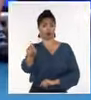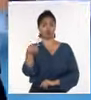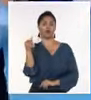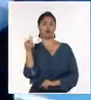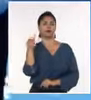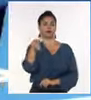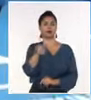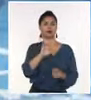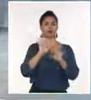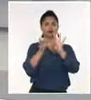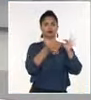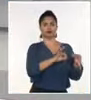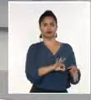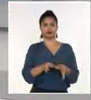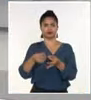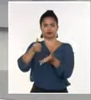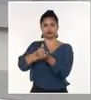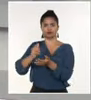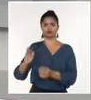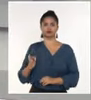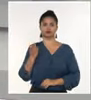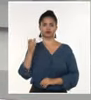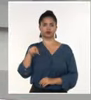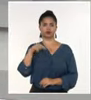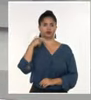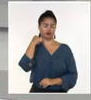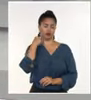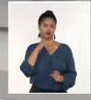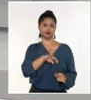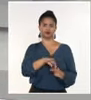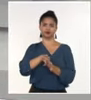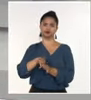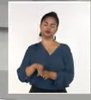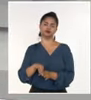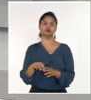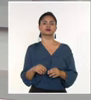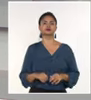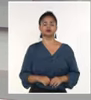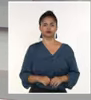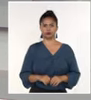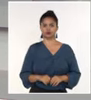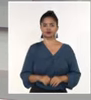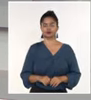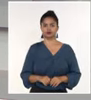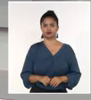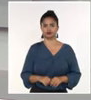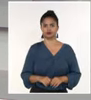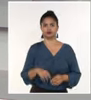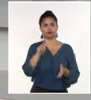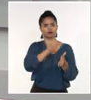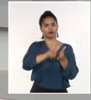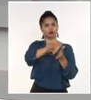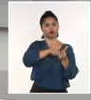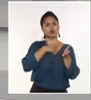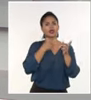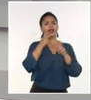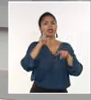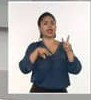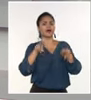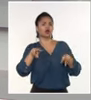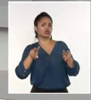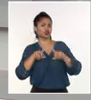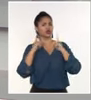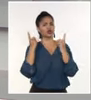París 2024. Y además de observar el desempeño de los atletas de perspectiva inmediata y la competitividad de los